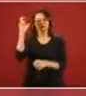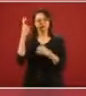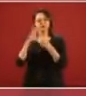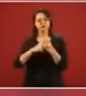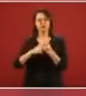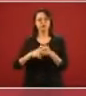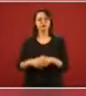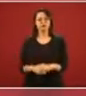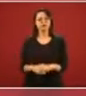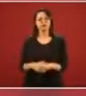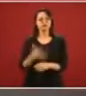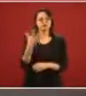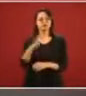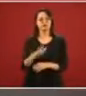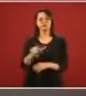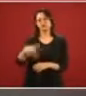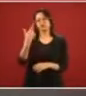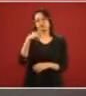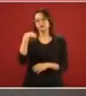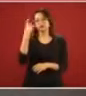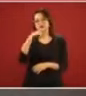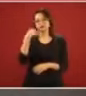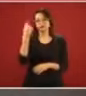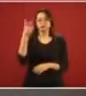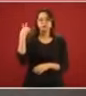en 10, 12 horas.